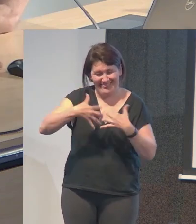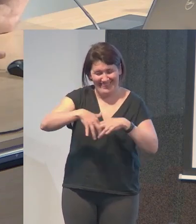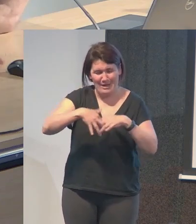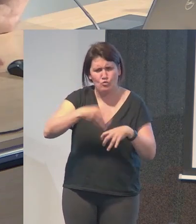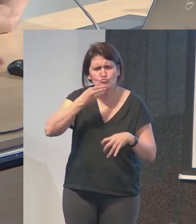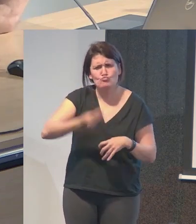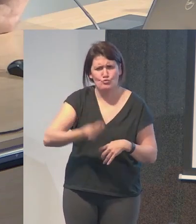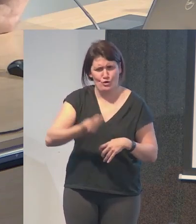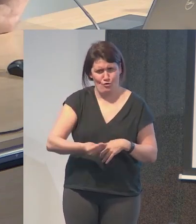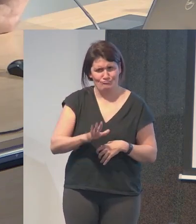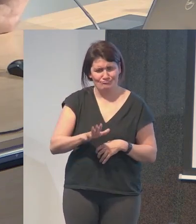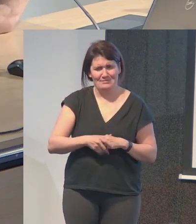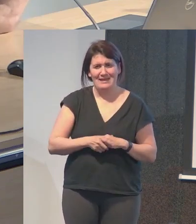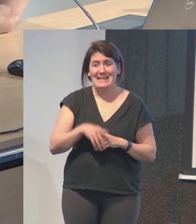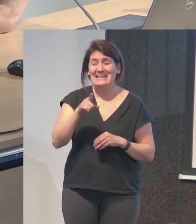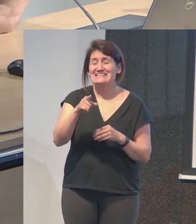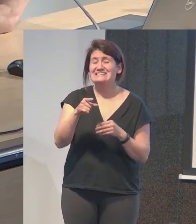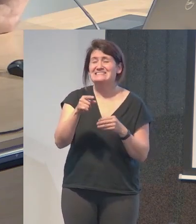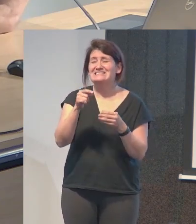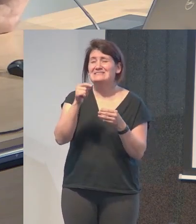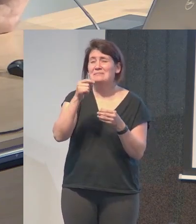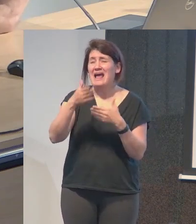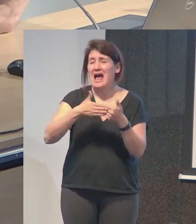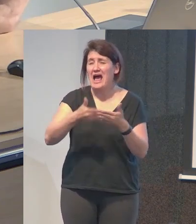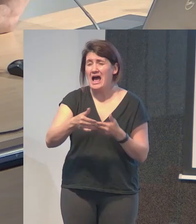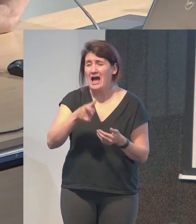muy bueno. Y es del escritor